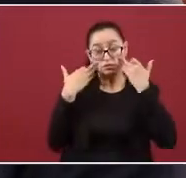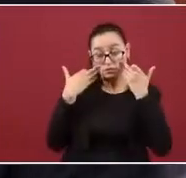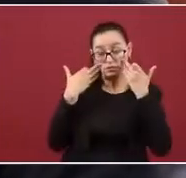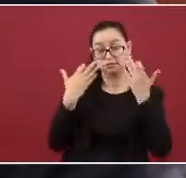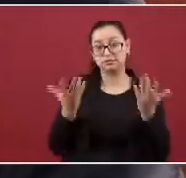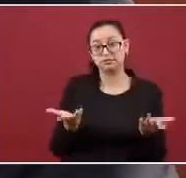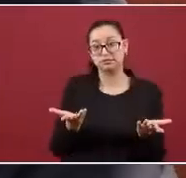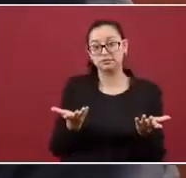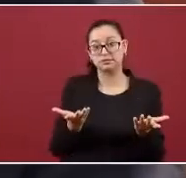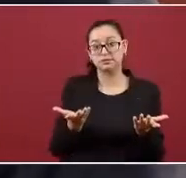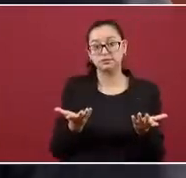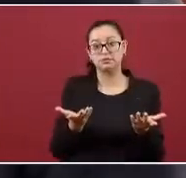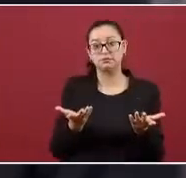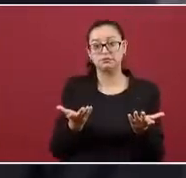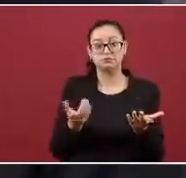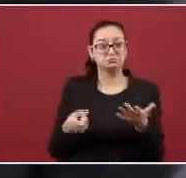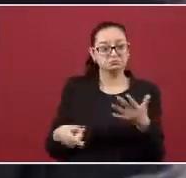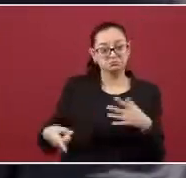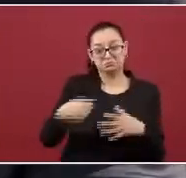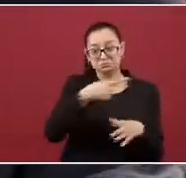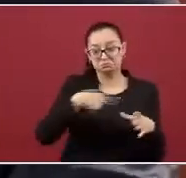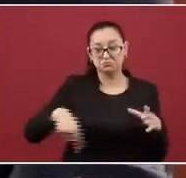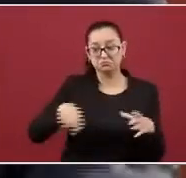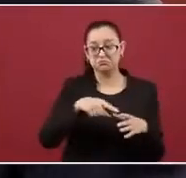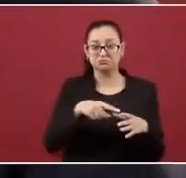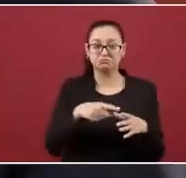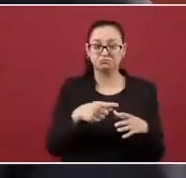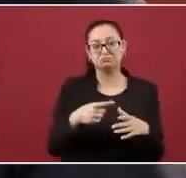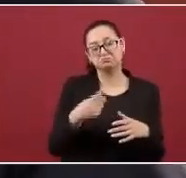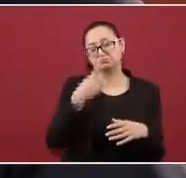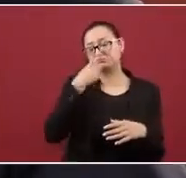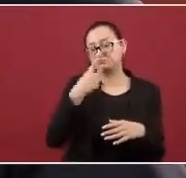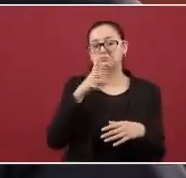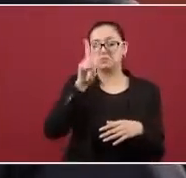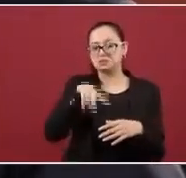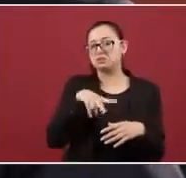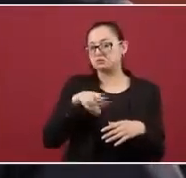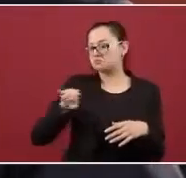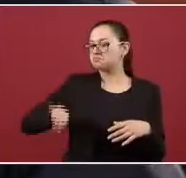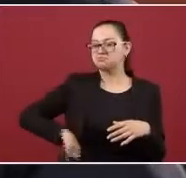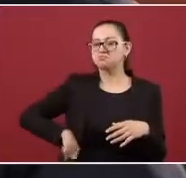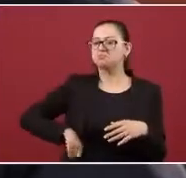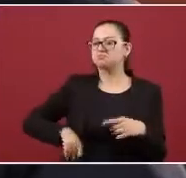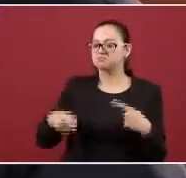donde sí existe una vinculación